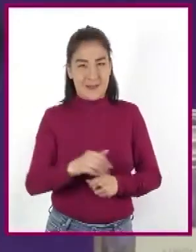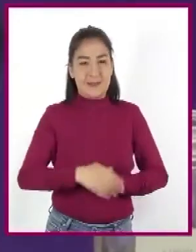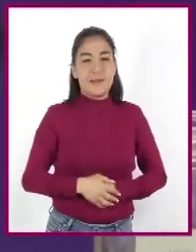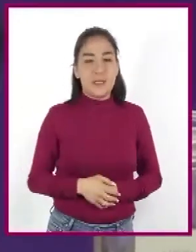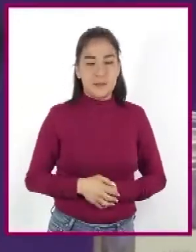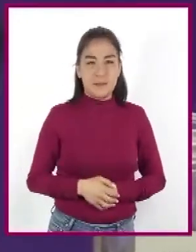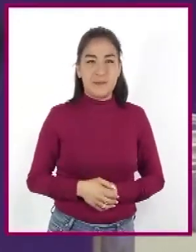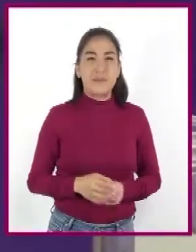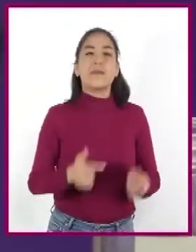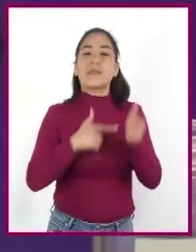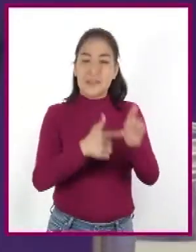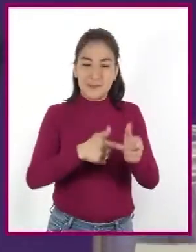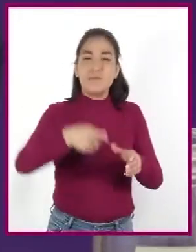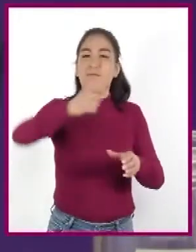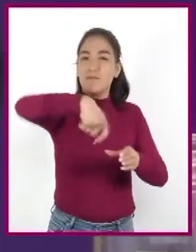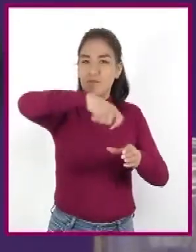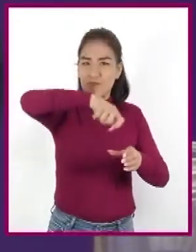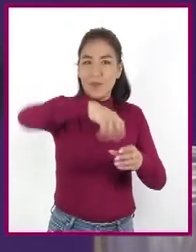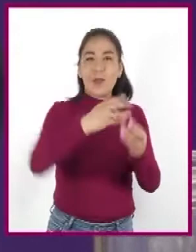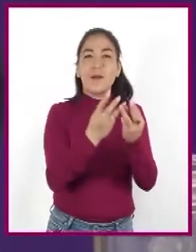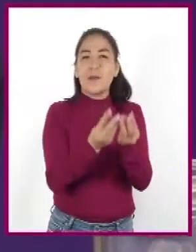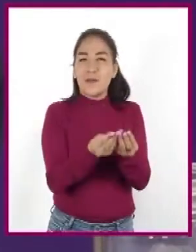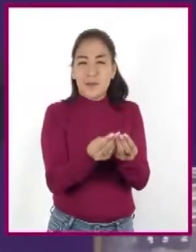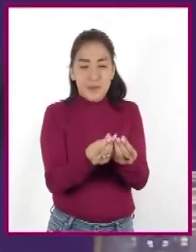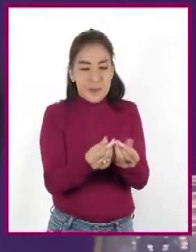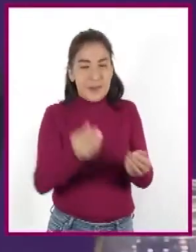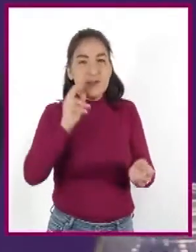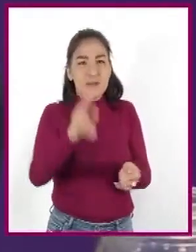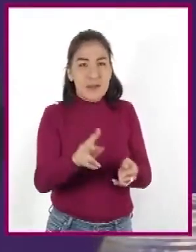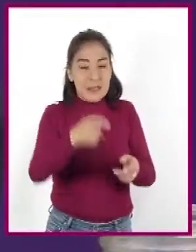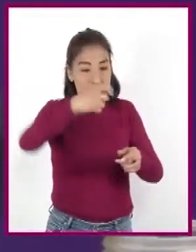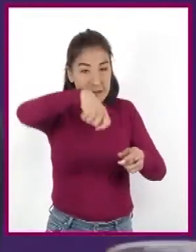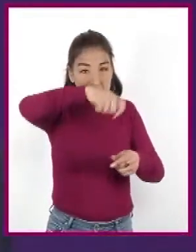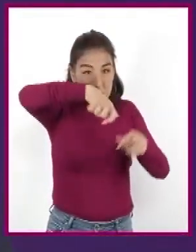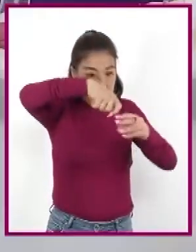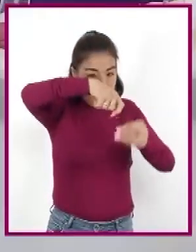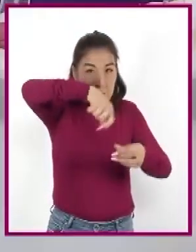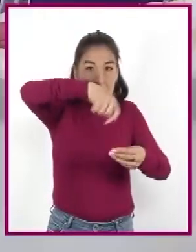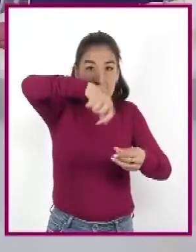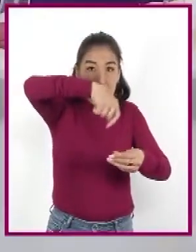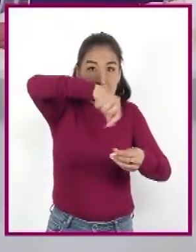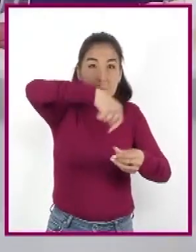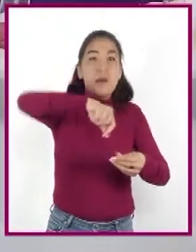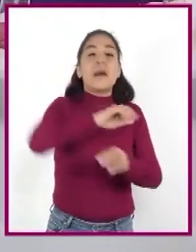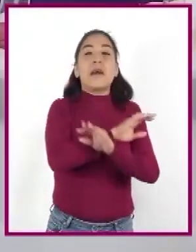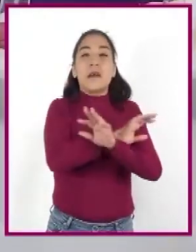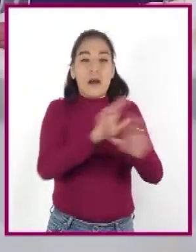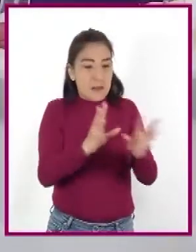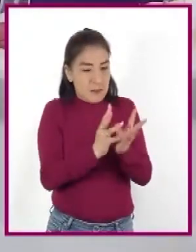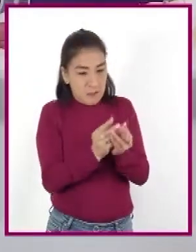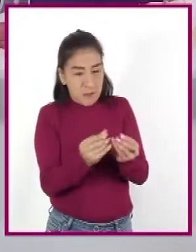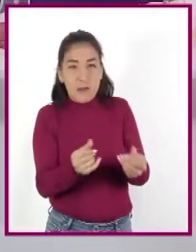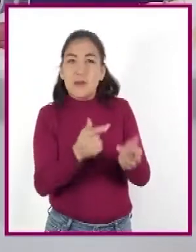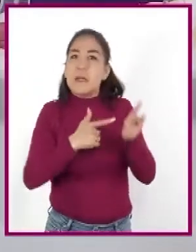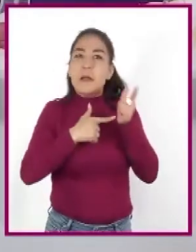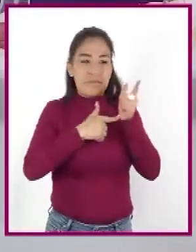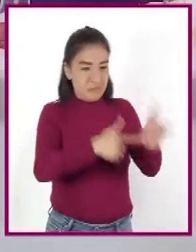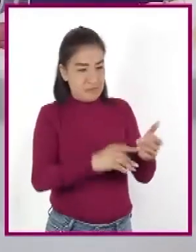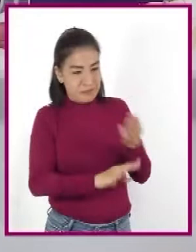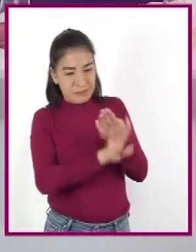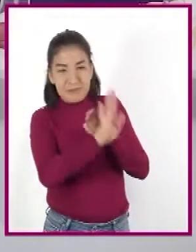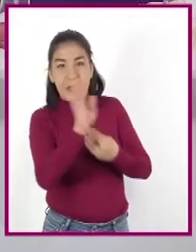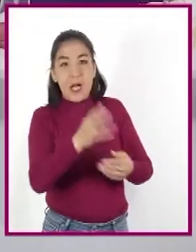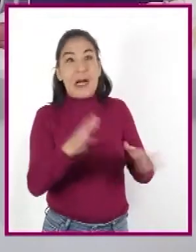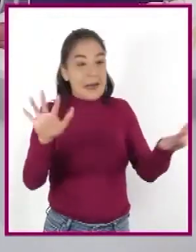Seguimos disolviendo y lo que vamos a ver es efectivamente, sigue siendo transparente. No ha modificado